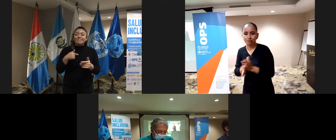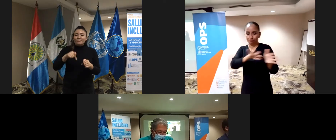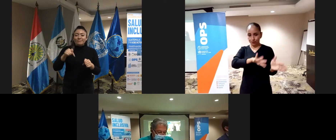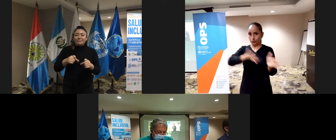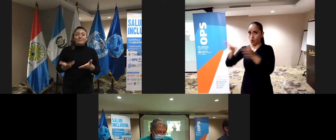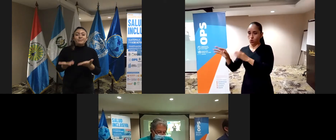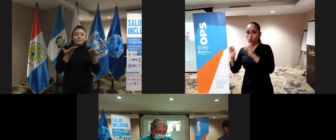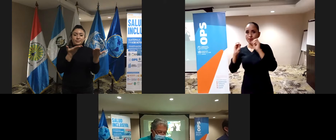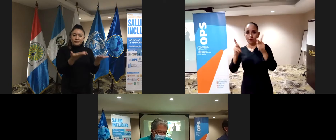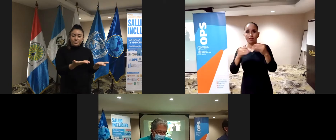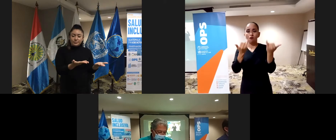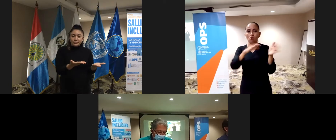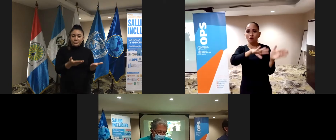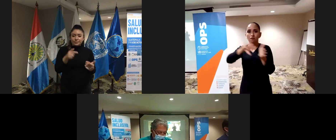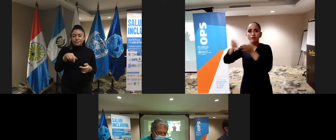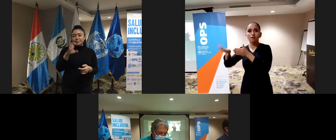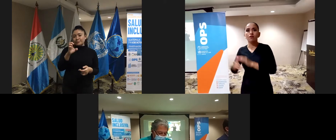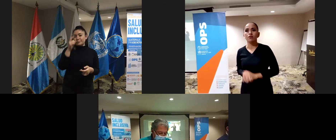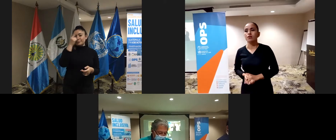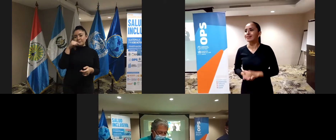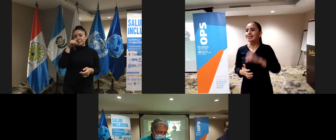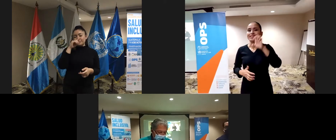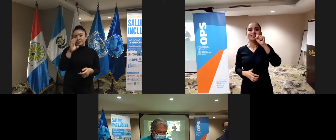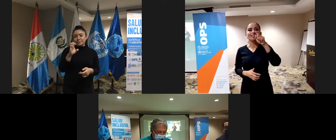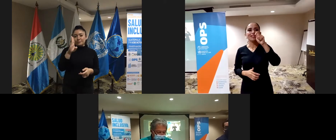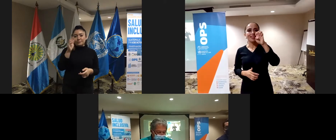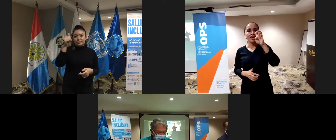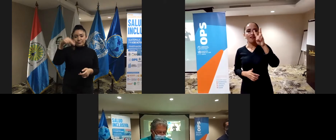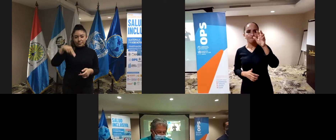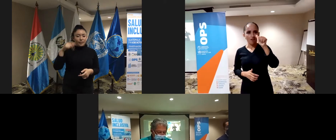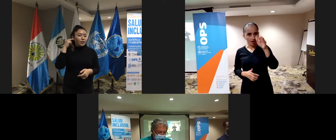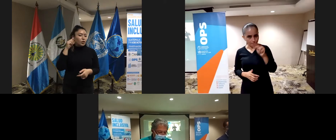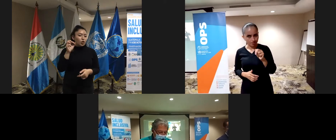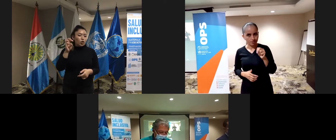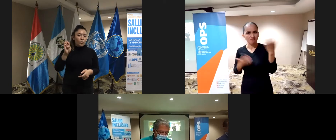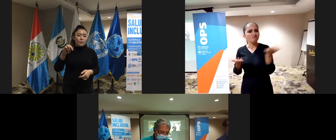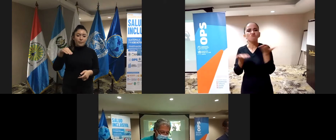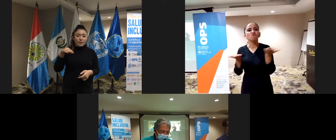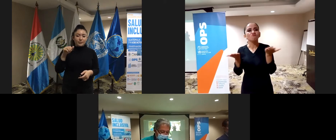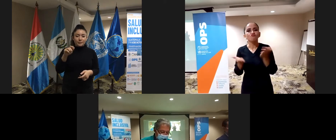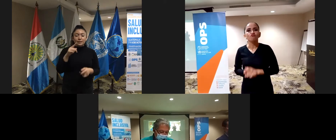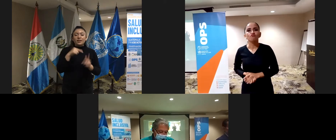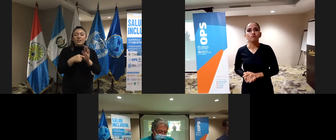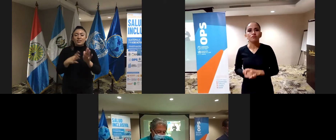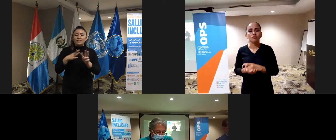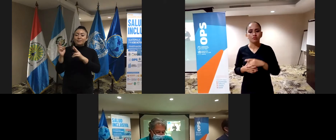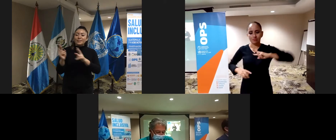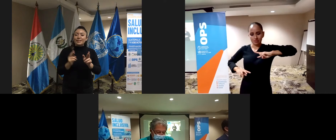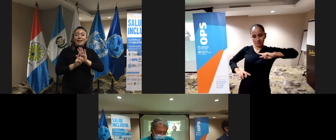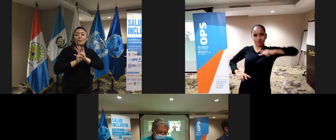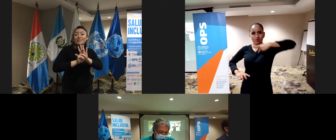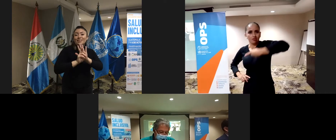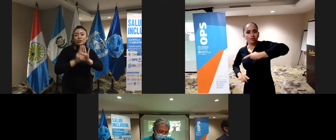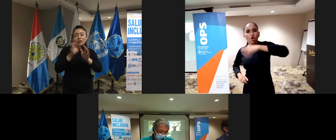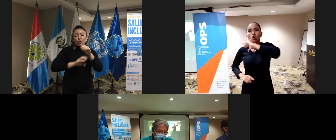paso a Esteban Gómez, que es que viene en representación del